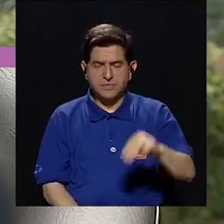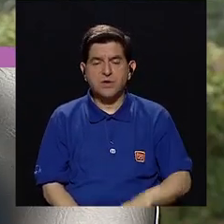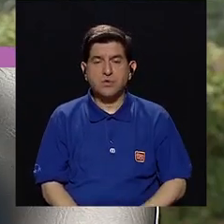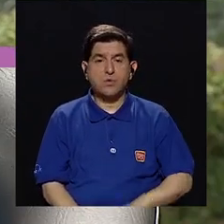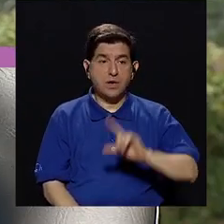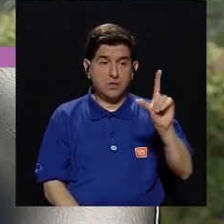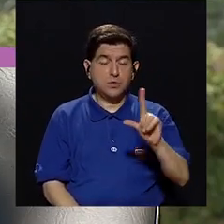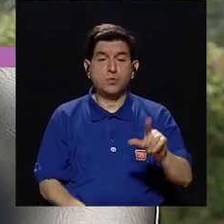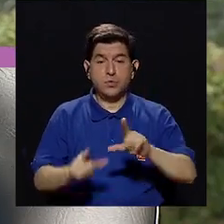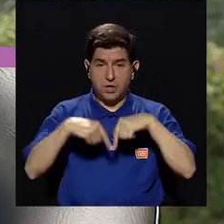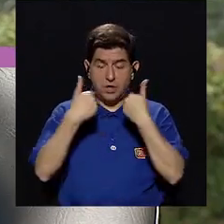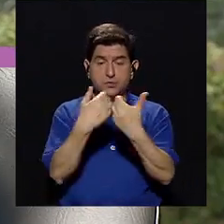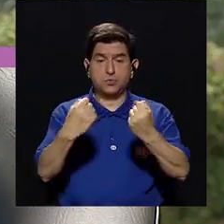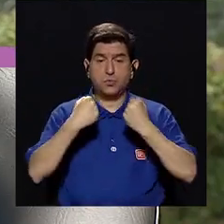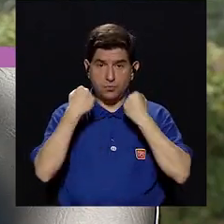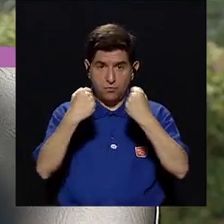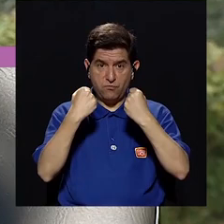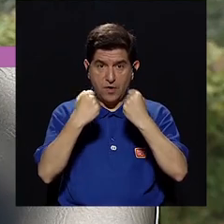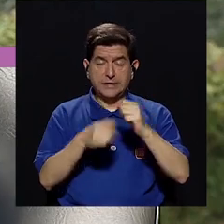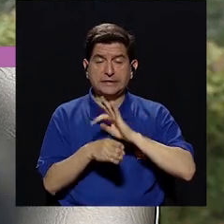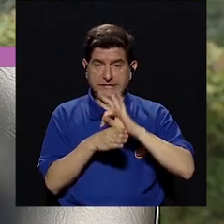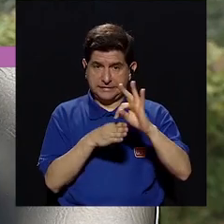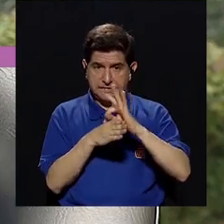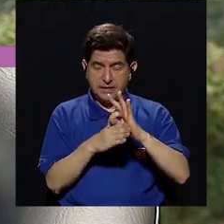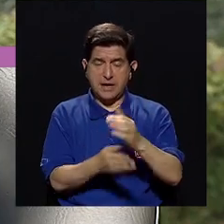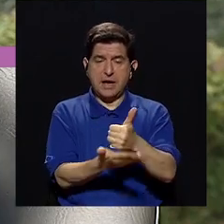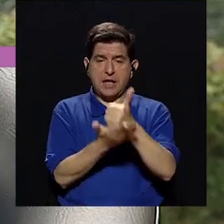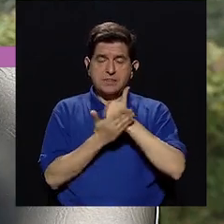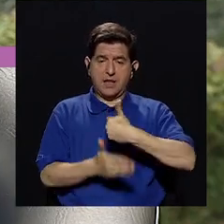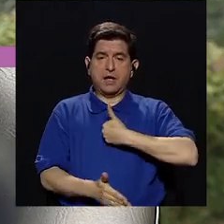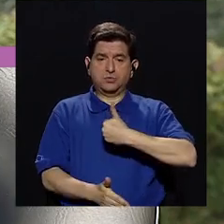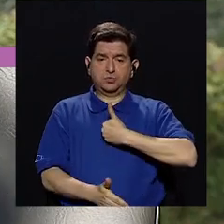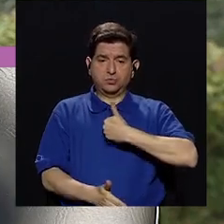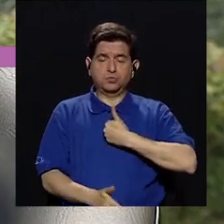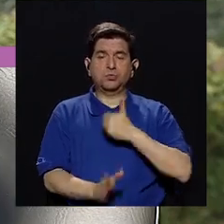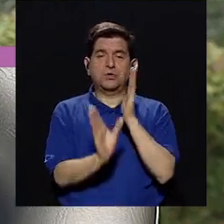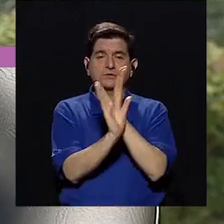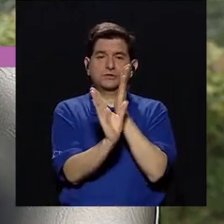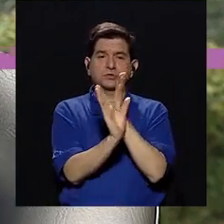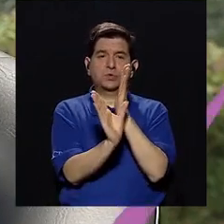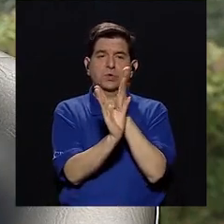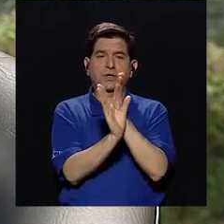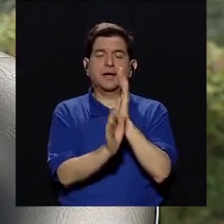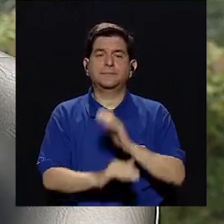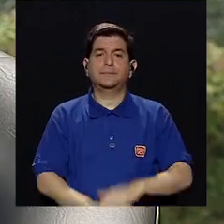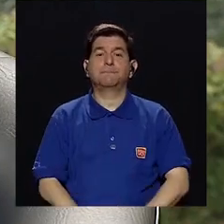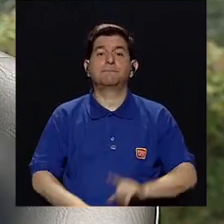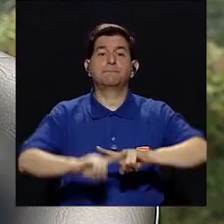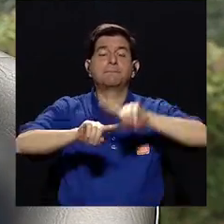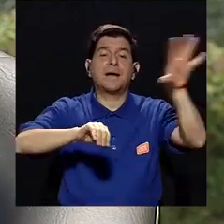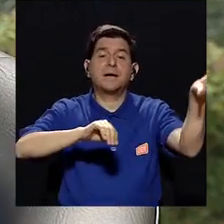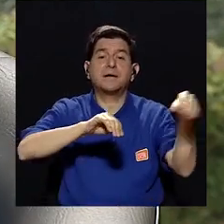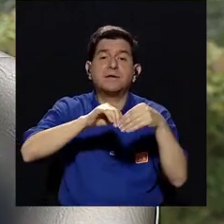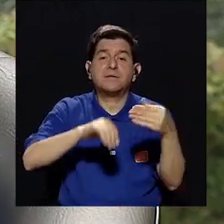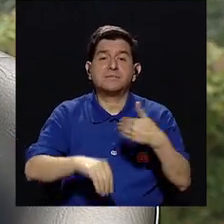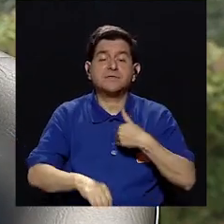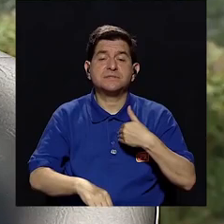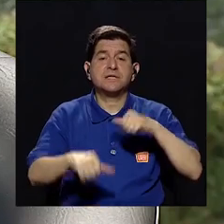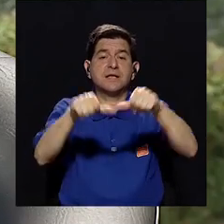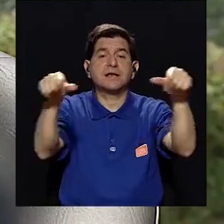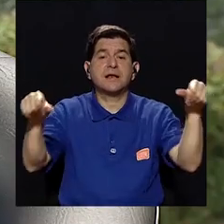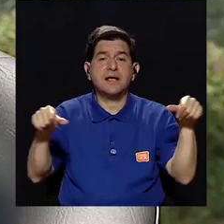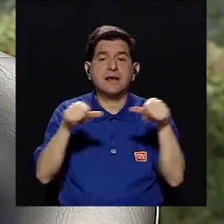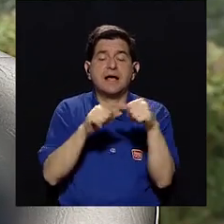grupo muy fuerte de de terapias de autoayuda psicológica pero además también tenemos